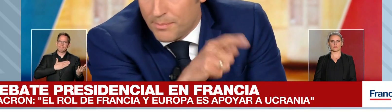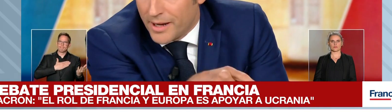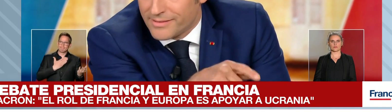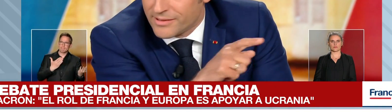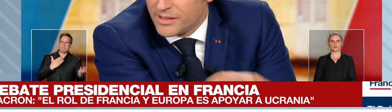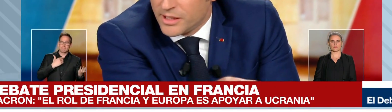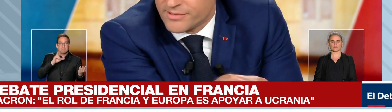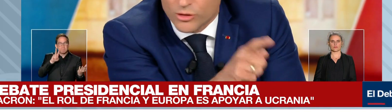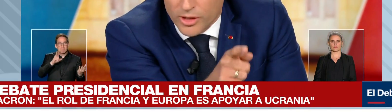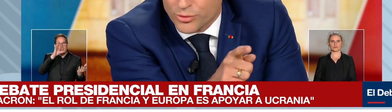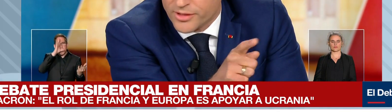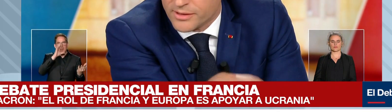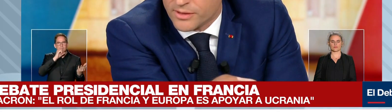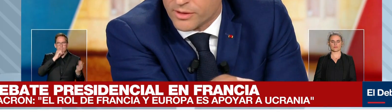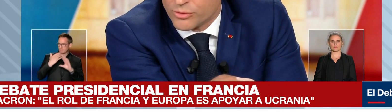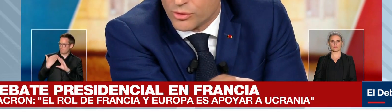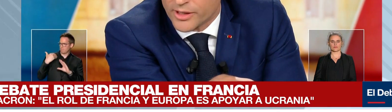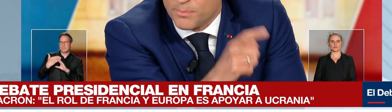representantes. Y